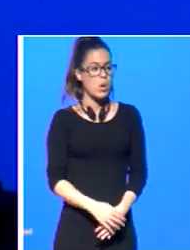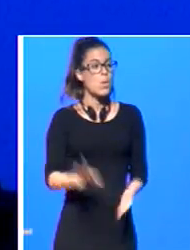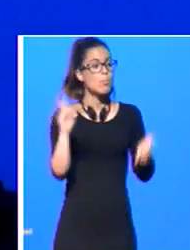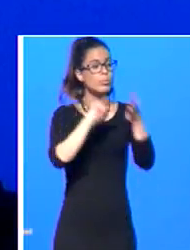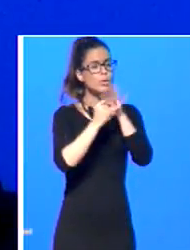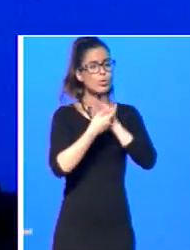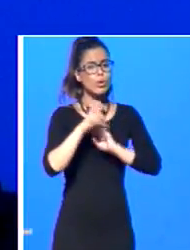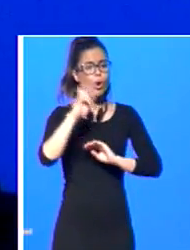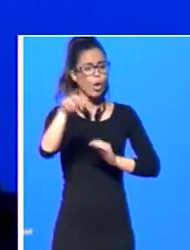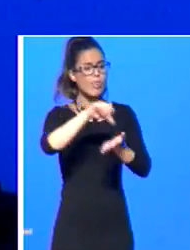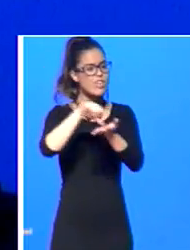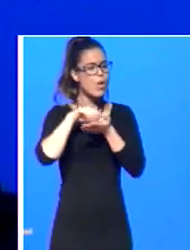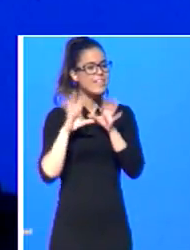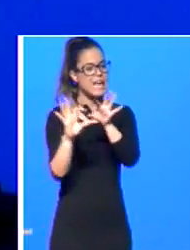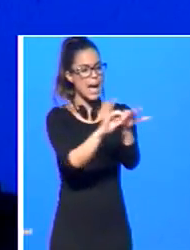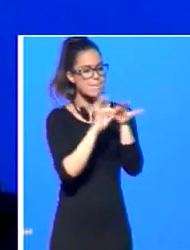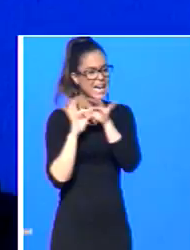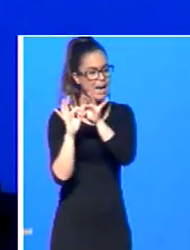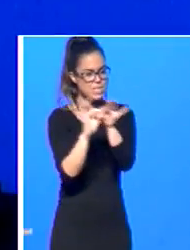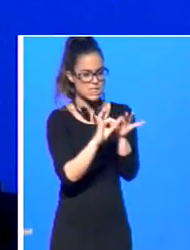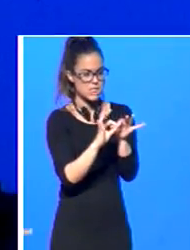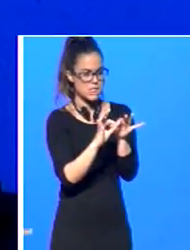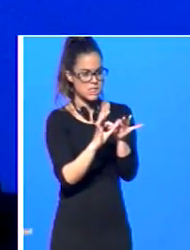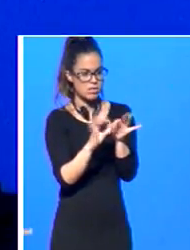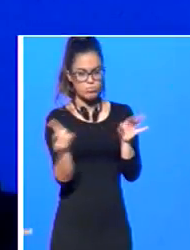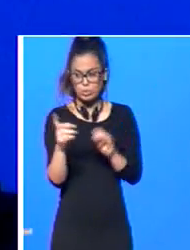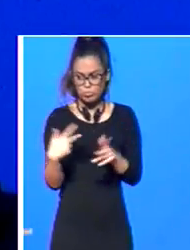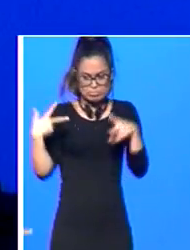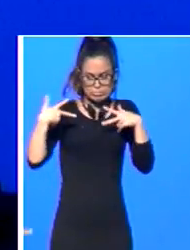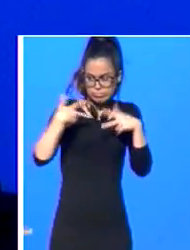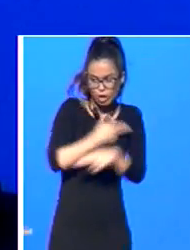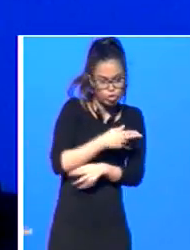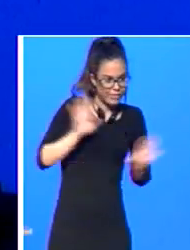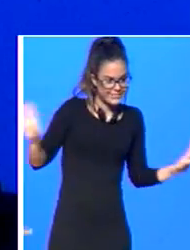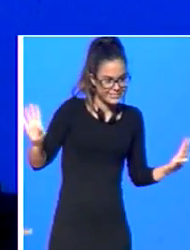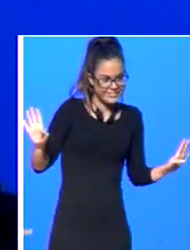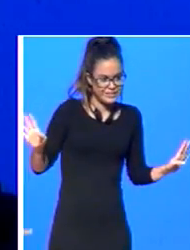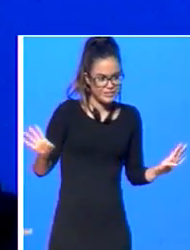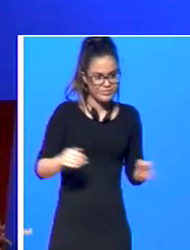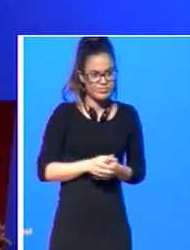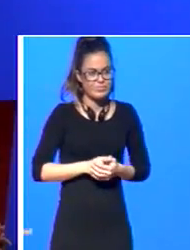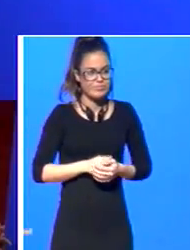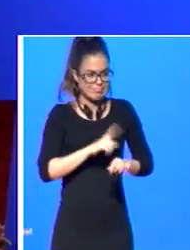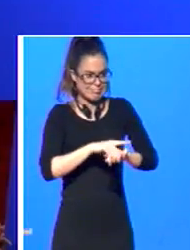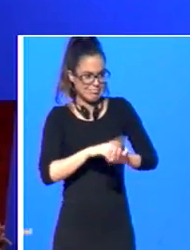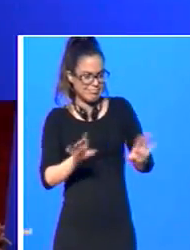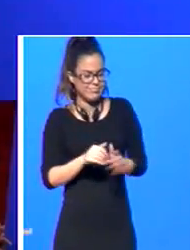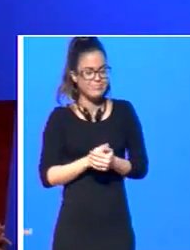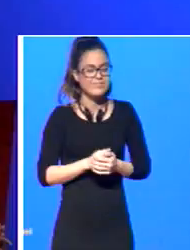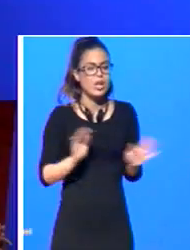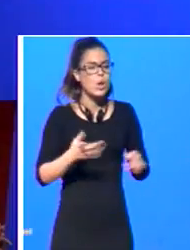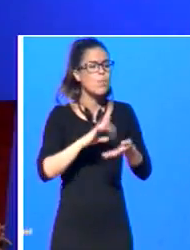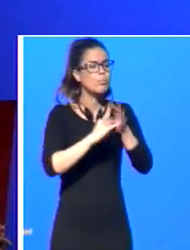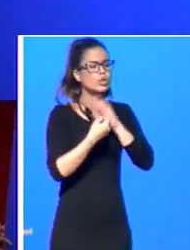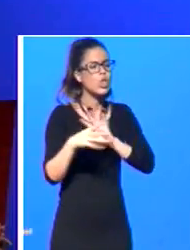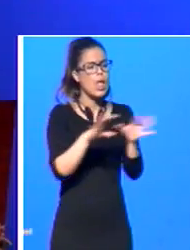el de ciudades amigables. Bueno, tú me cortas cuando te toque, ¿eh? El de ciudades amigables. Es un proyecto que está